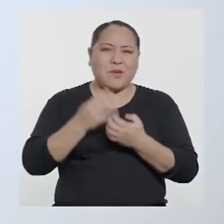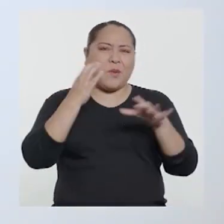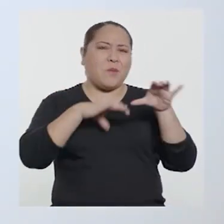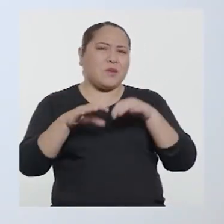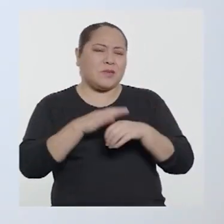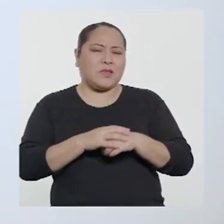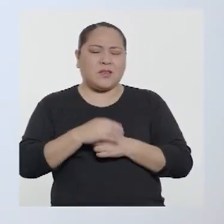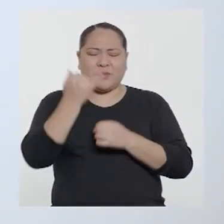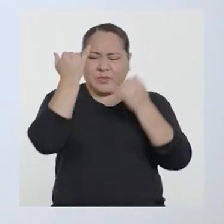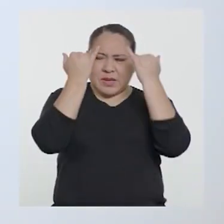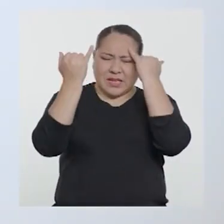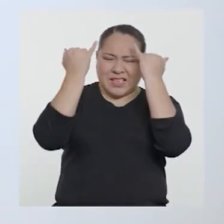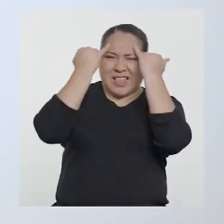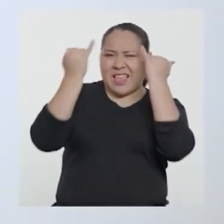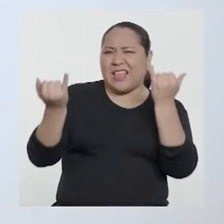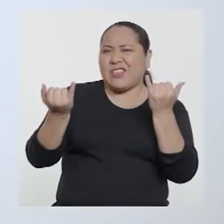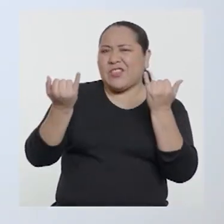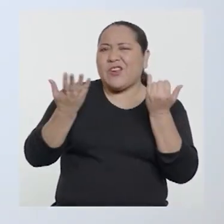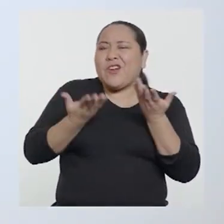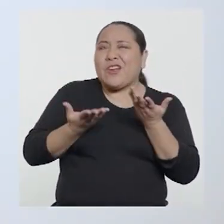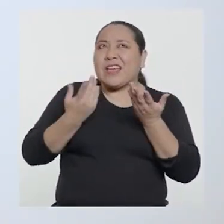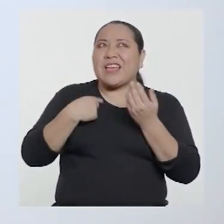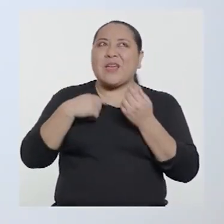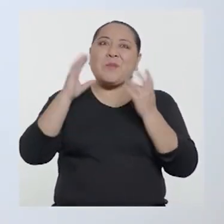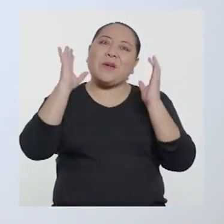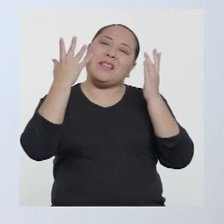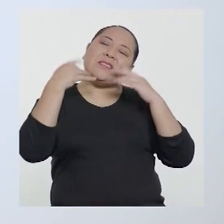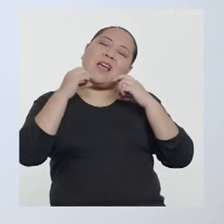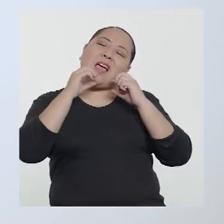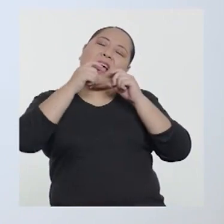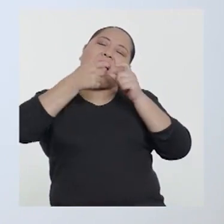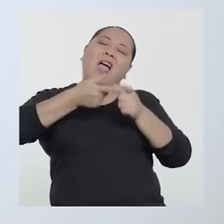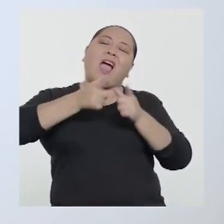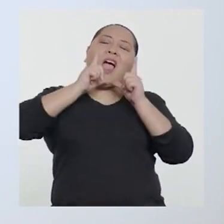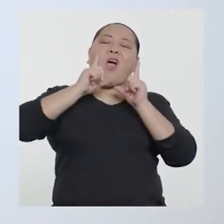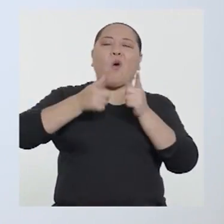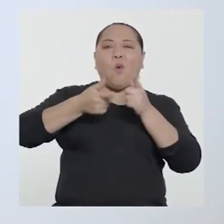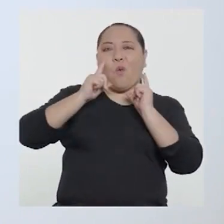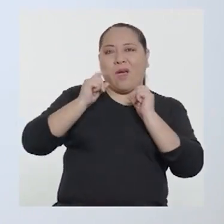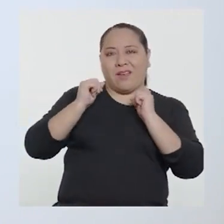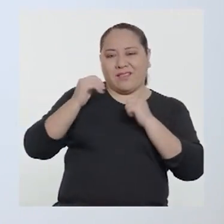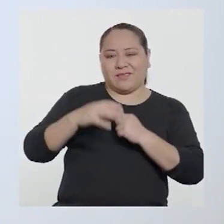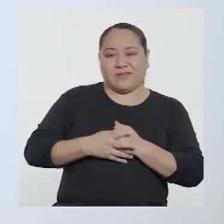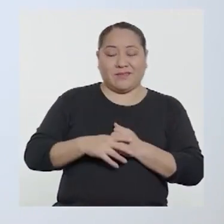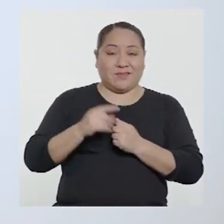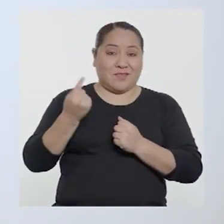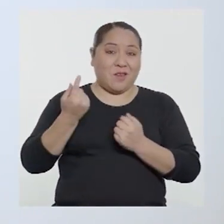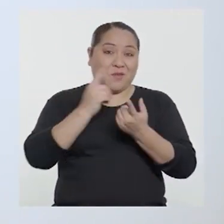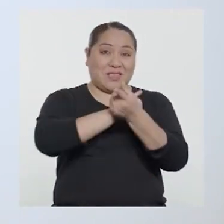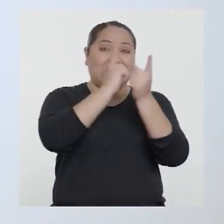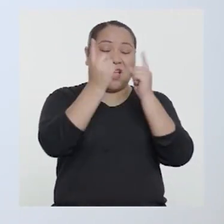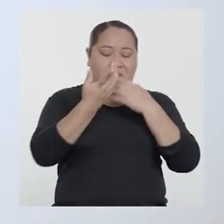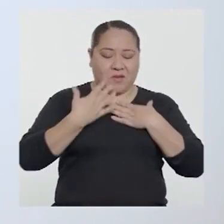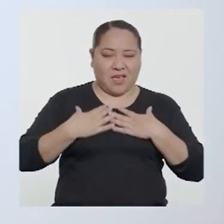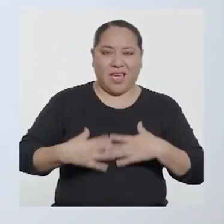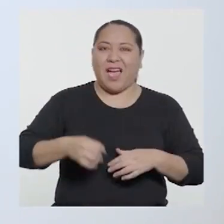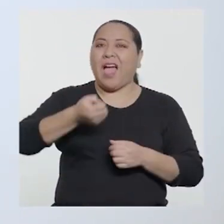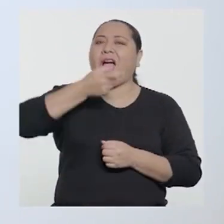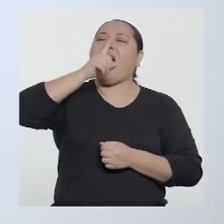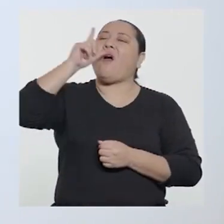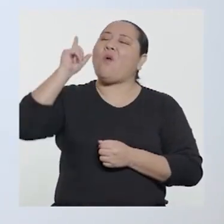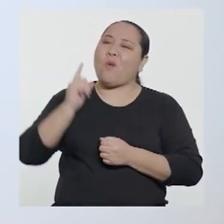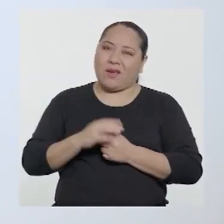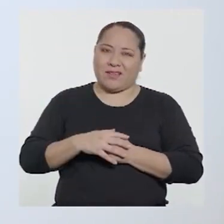vamos a hacer imaginándonos que somos como el agua. Sí, agua. Nos vamos a convertir en